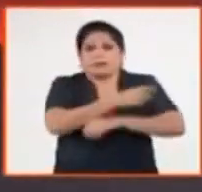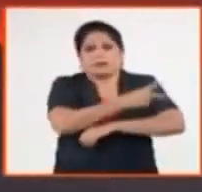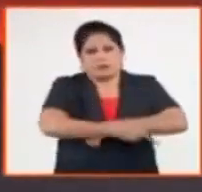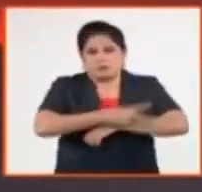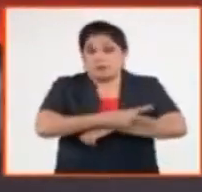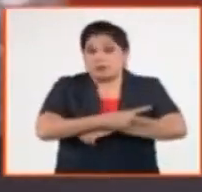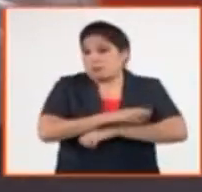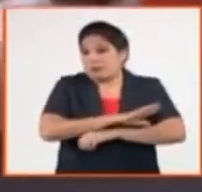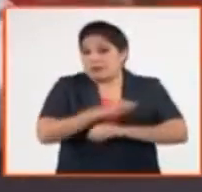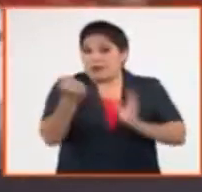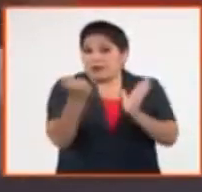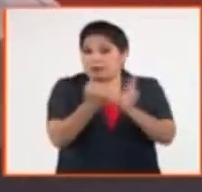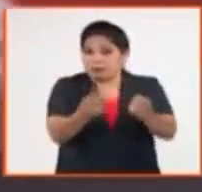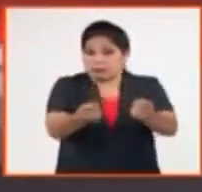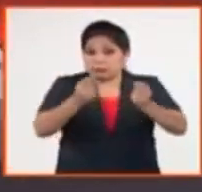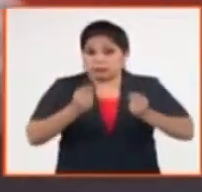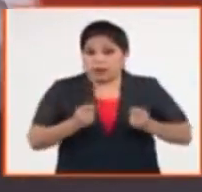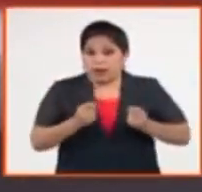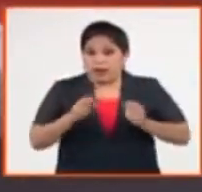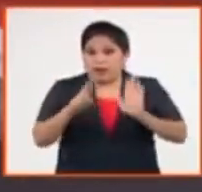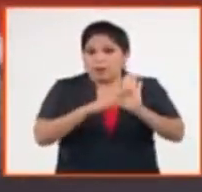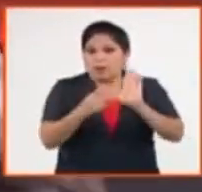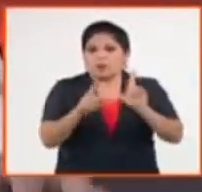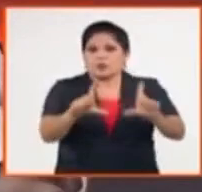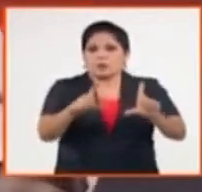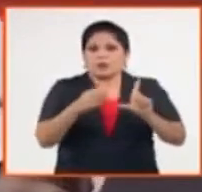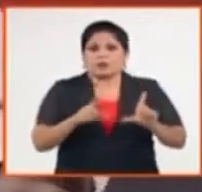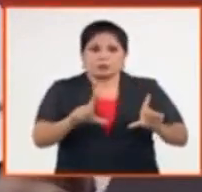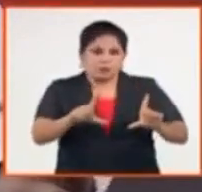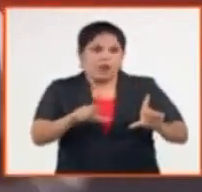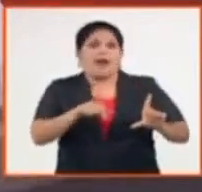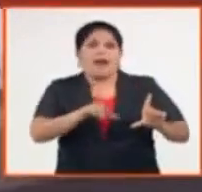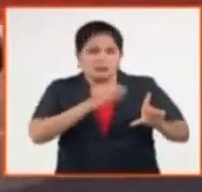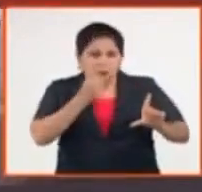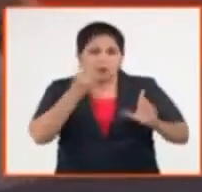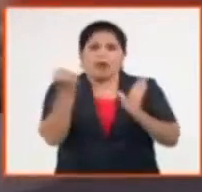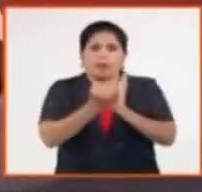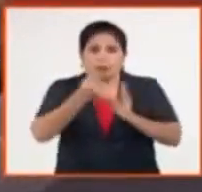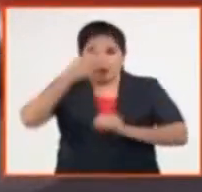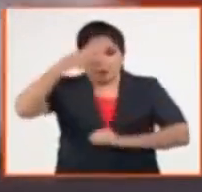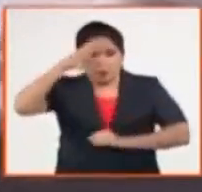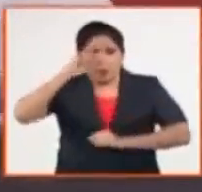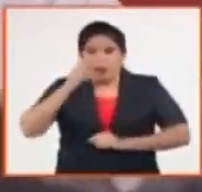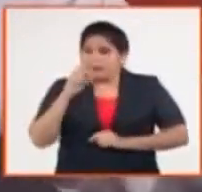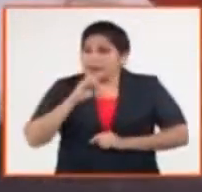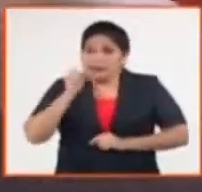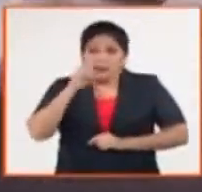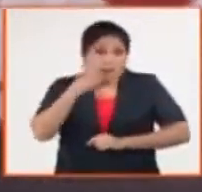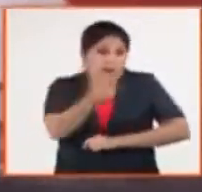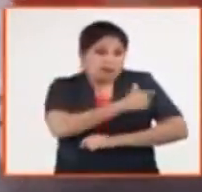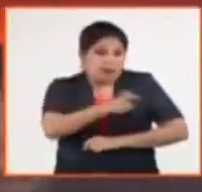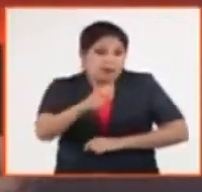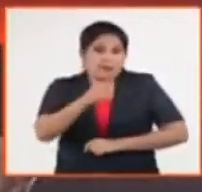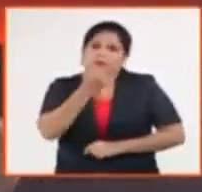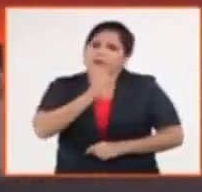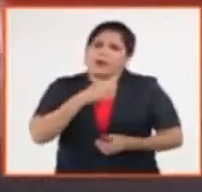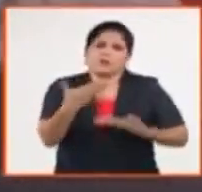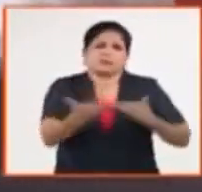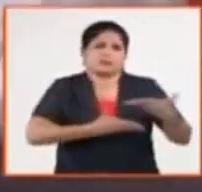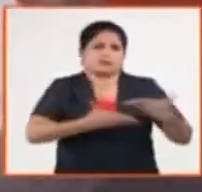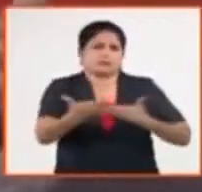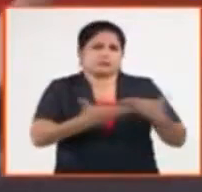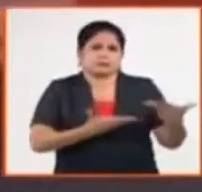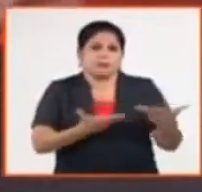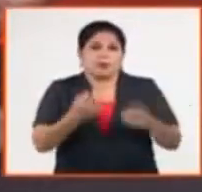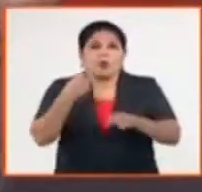vez que, repito, ya tengamos cubiertas las necesidades de nuestro país. O sea, yo creo que va a facilitar ese proceso de uso